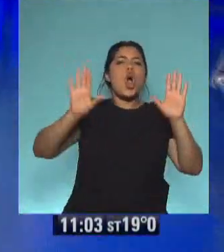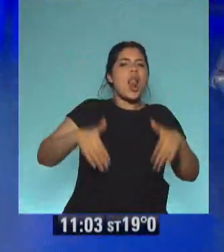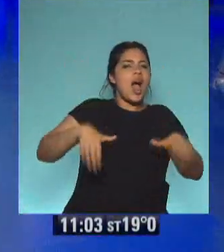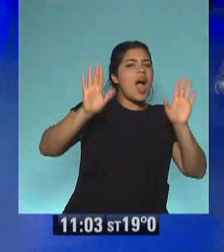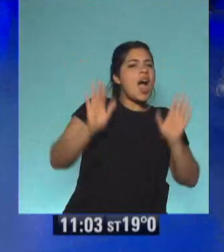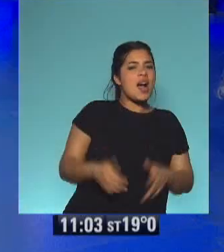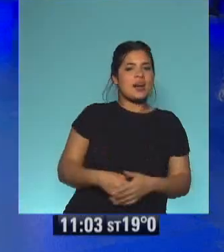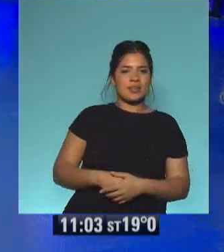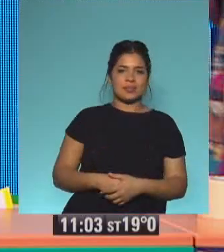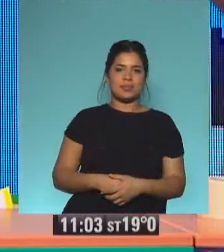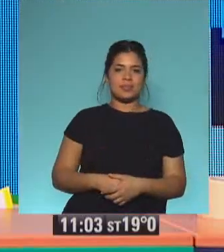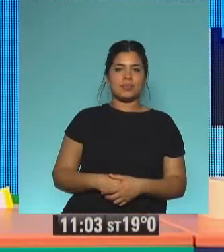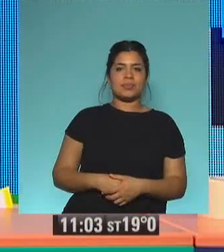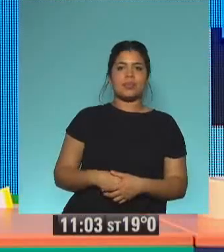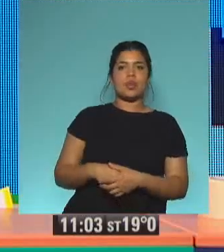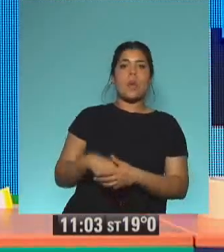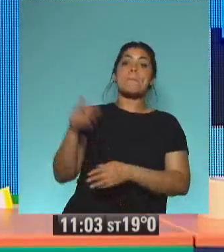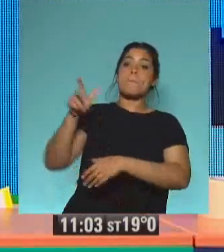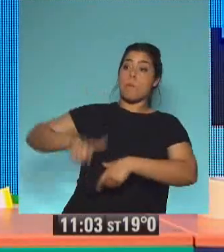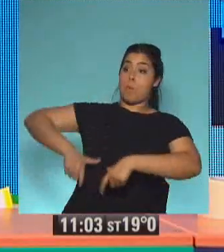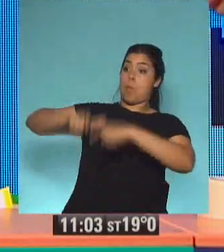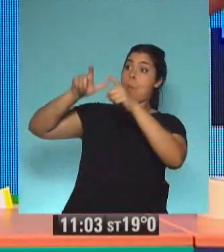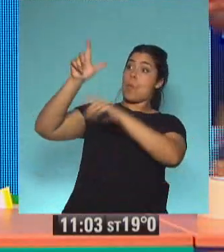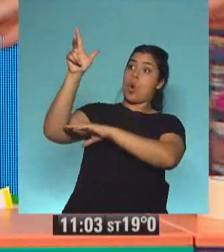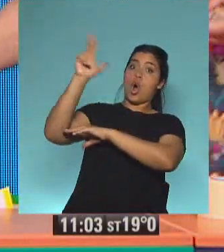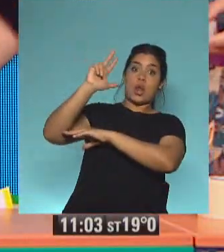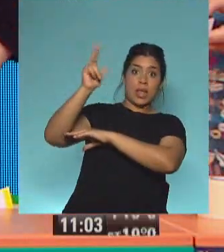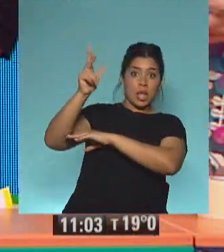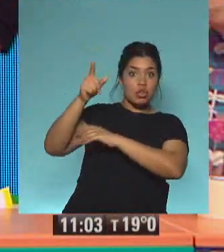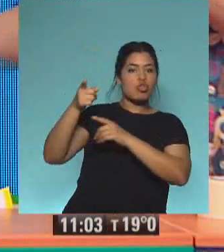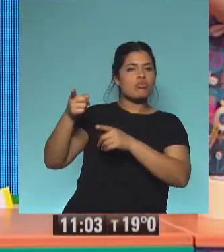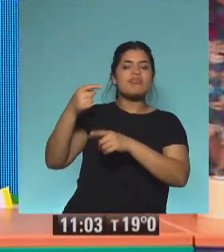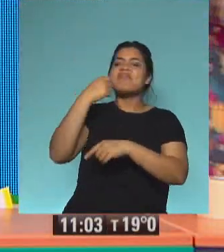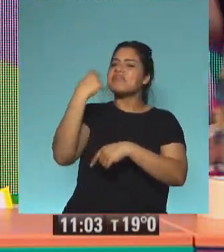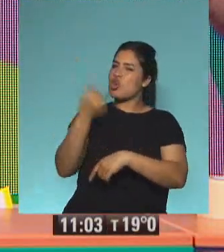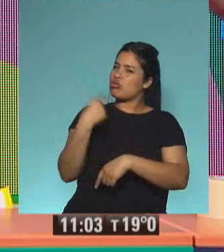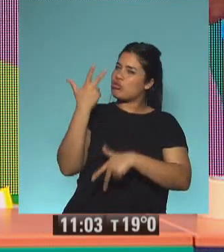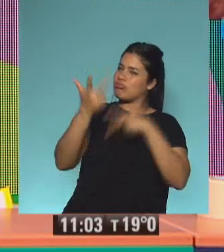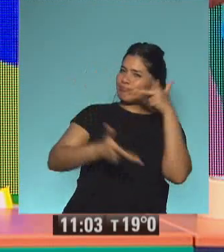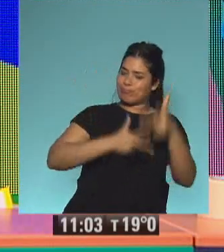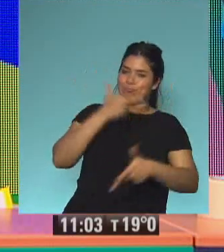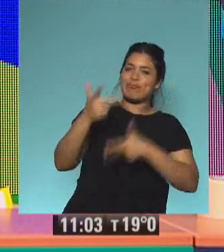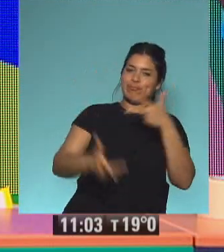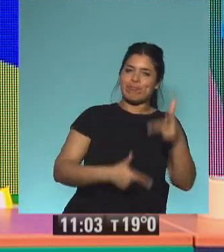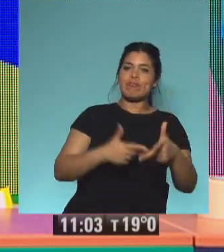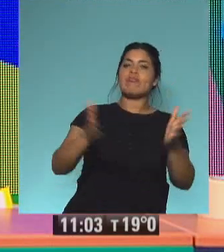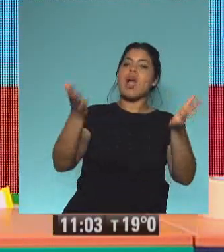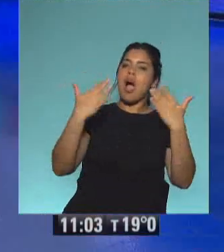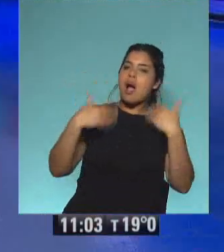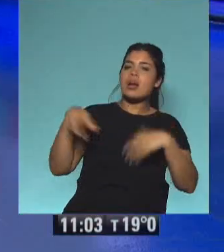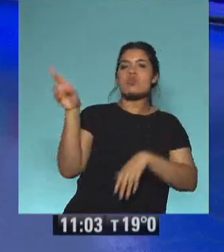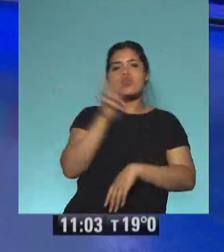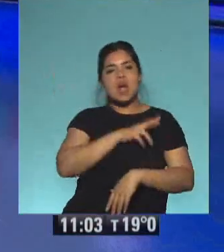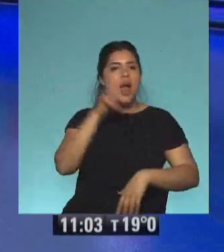Volar. Molino. Hablamos de los molinos porque dijimos que el aire servía también y que nosotros, los hombres, las mujeres, lo